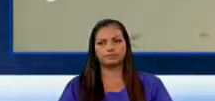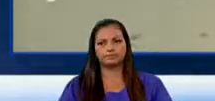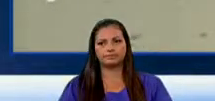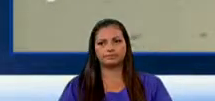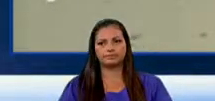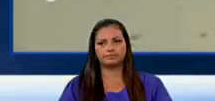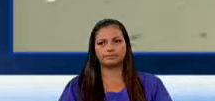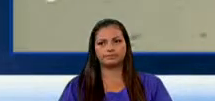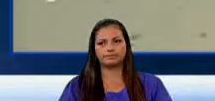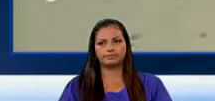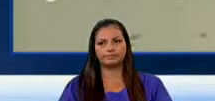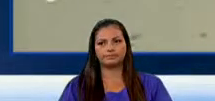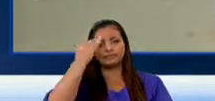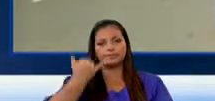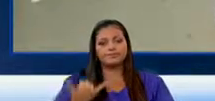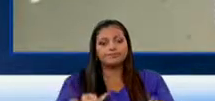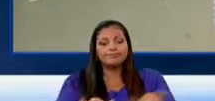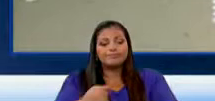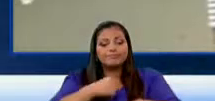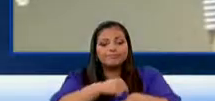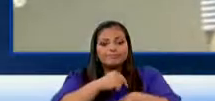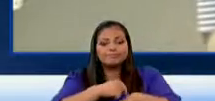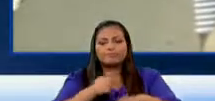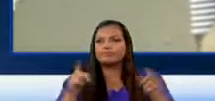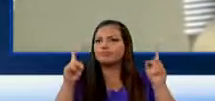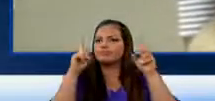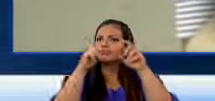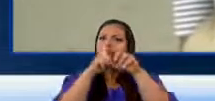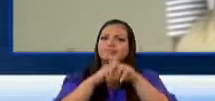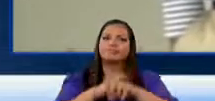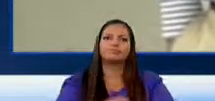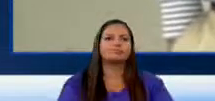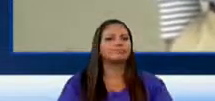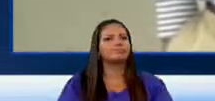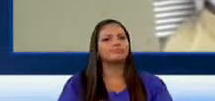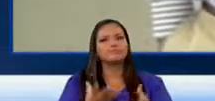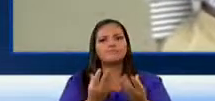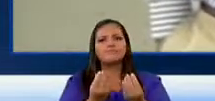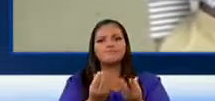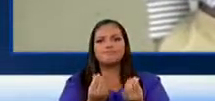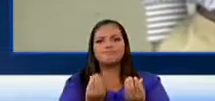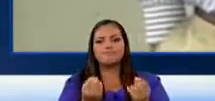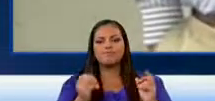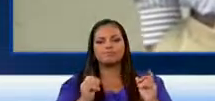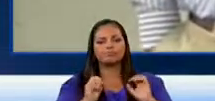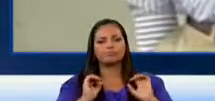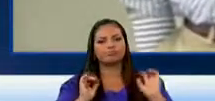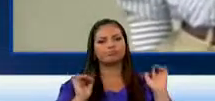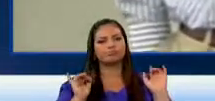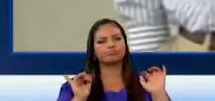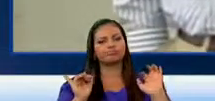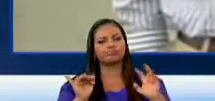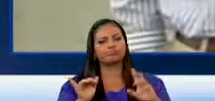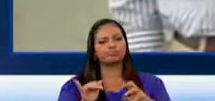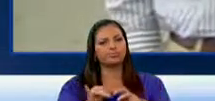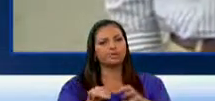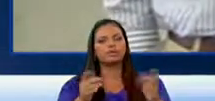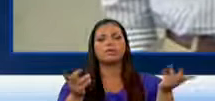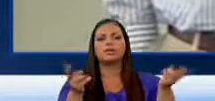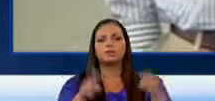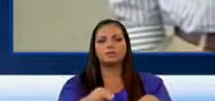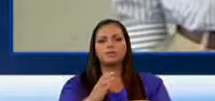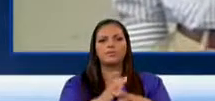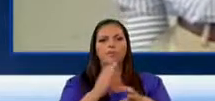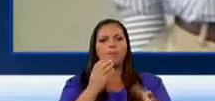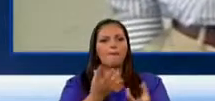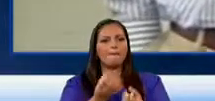llamadas pico, Enrique, acuérdate, el mediodía, en la tarde, 6 de la tarde, 7 de la noche. Y muy por la mañana, 6, 7 de la mañana, hasta un poco más de